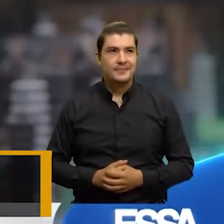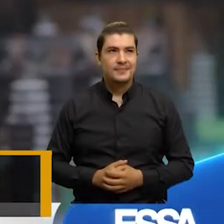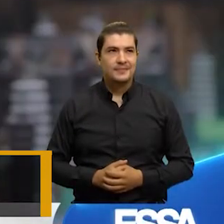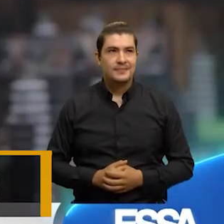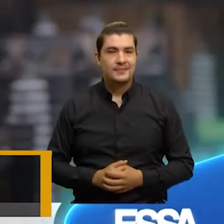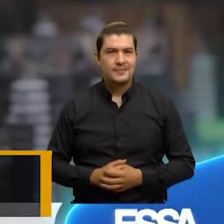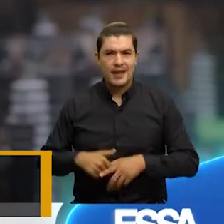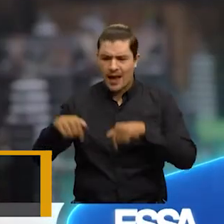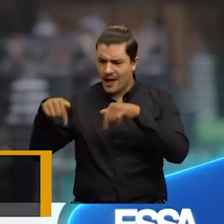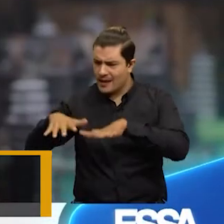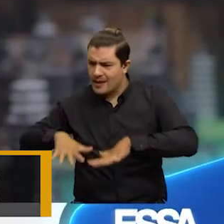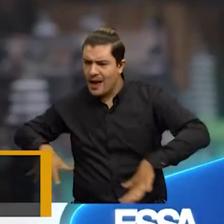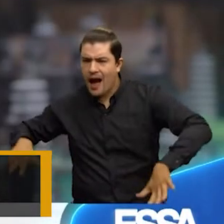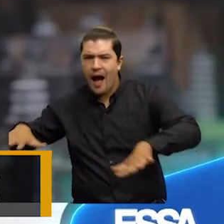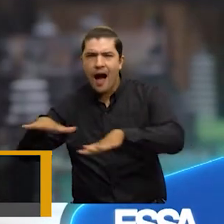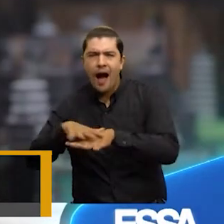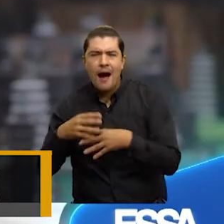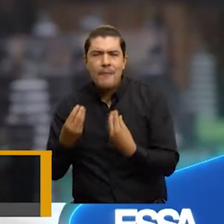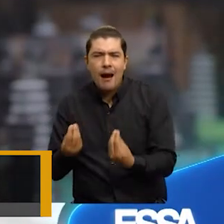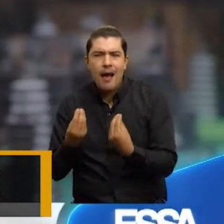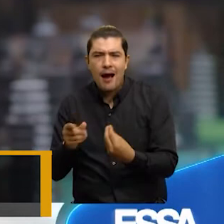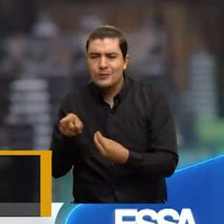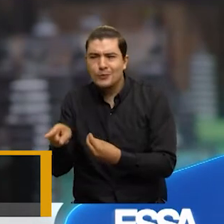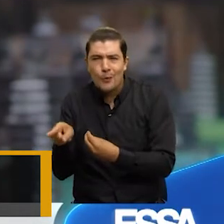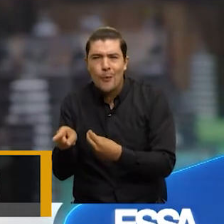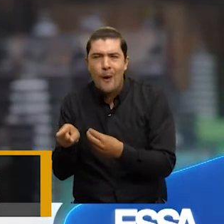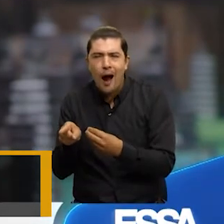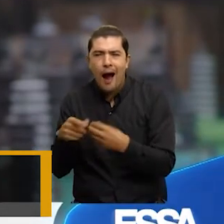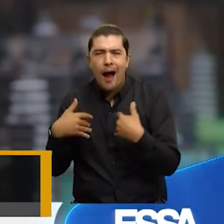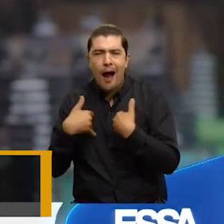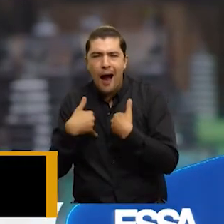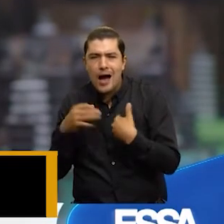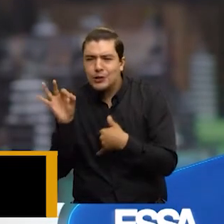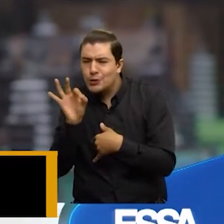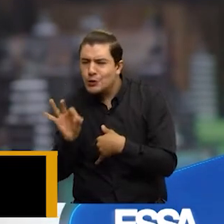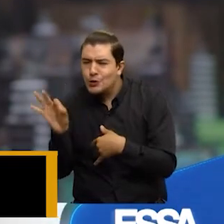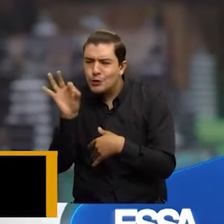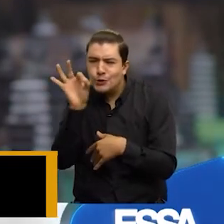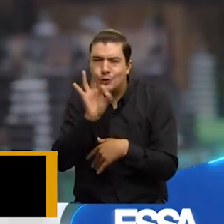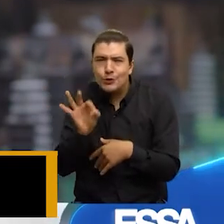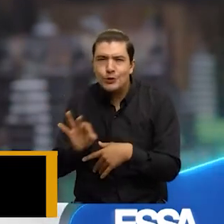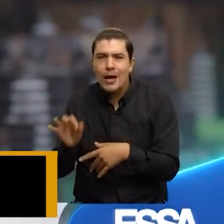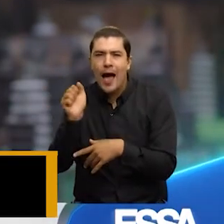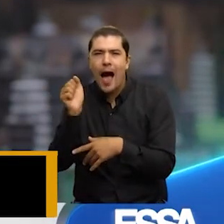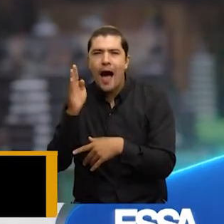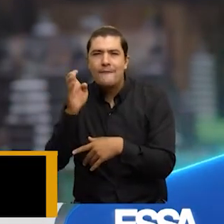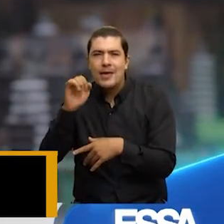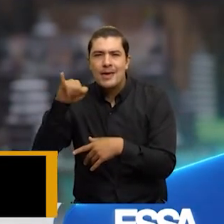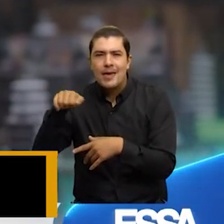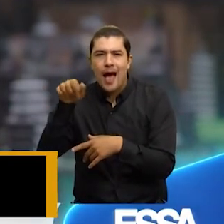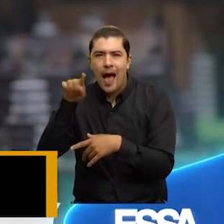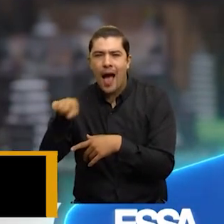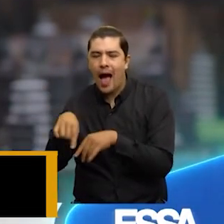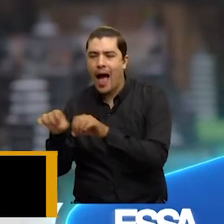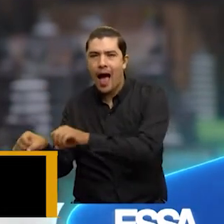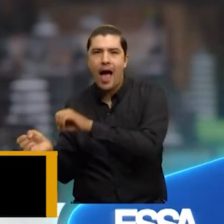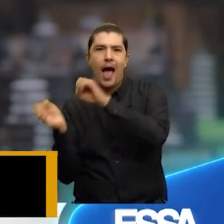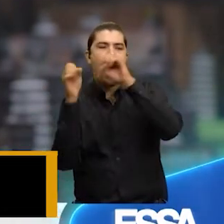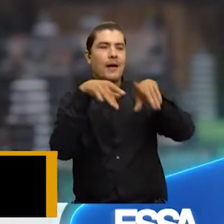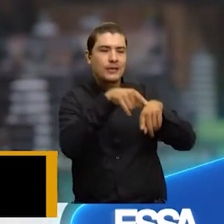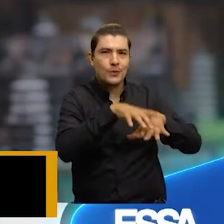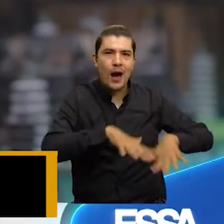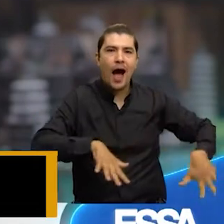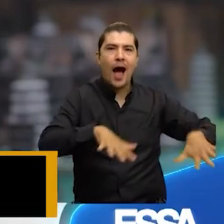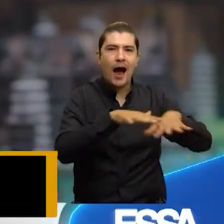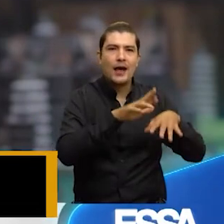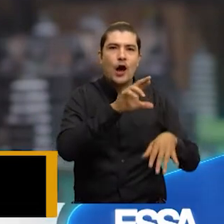Estamos aquí para reubicar una colmena de abejas, las cuales luego reubicaremos en el predio Rosal de la ciudad de Barranca Bermeja, donde está